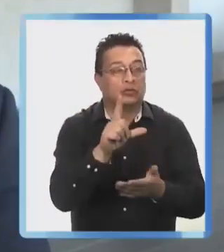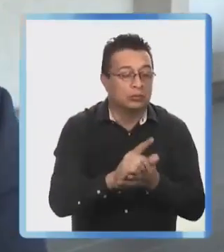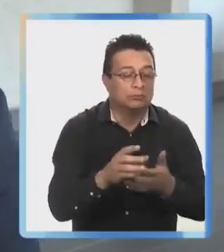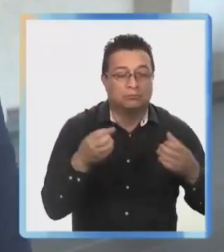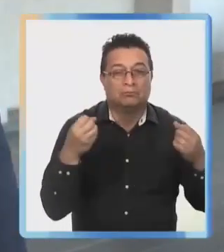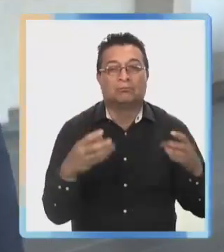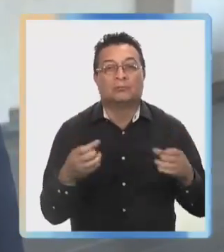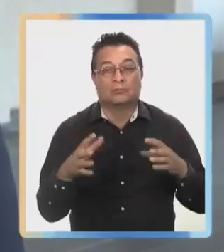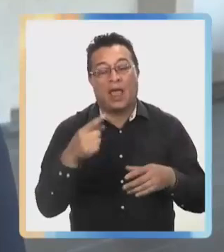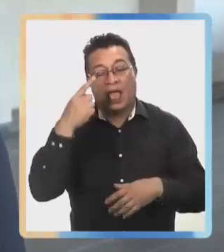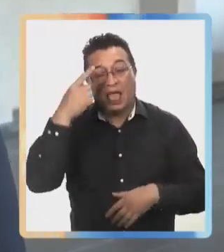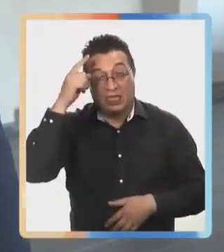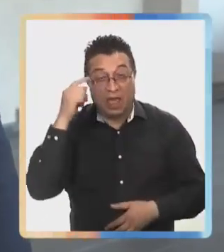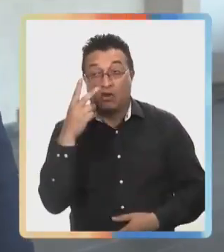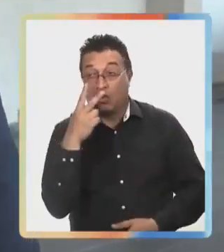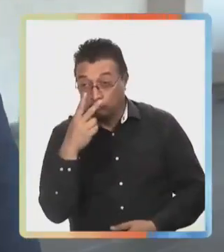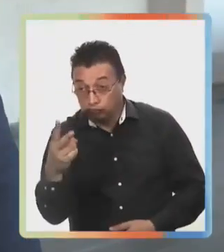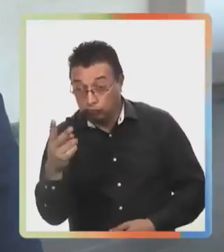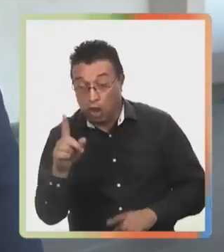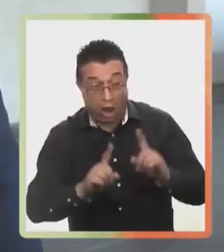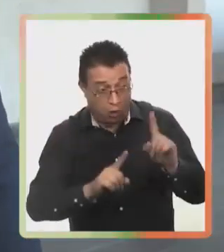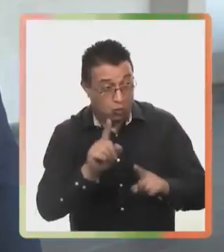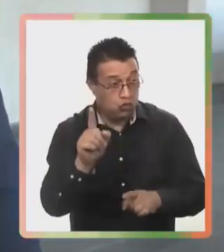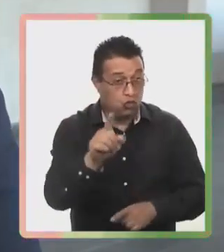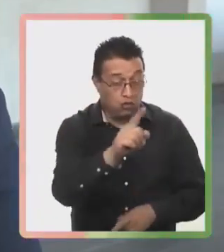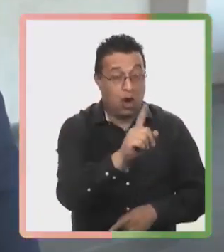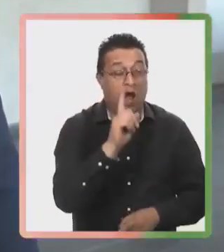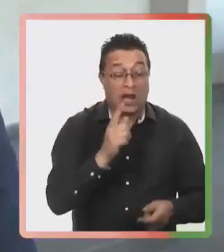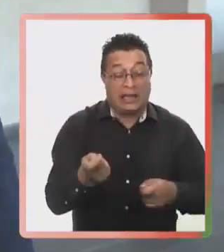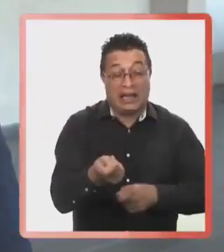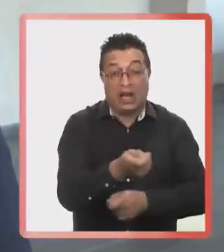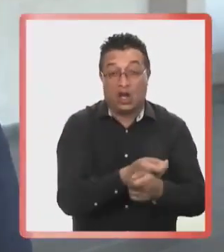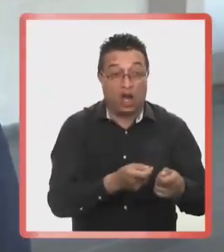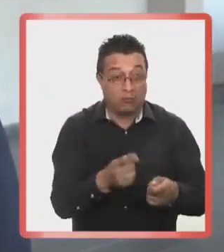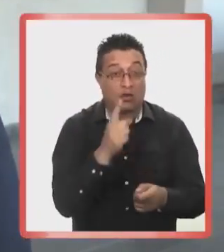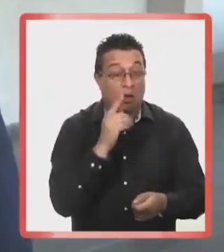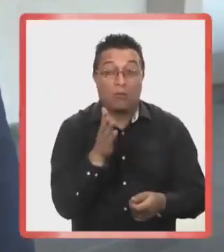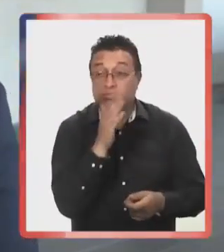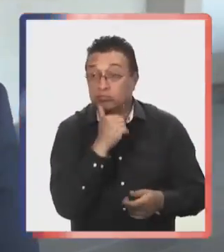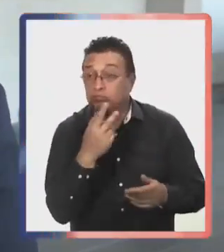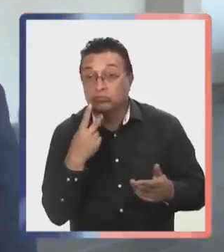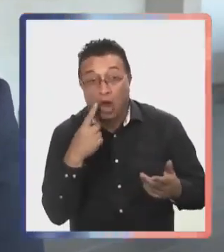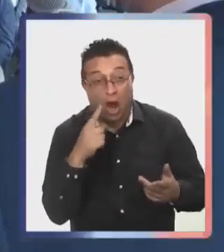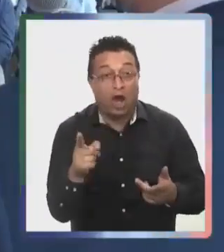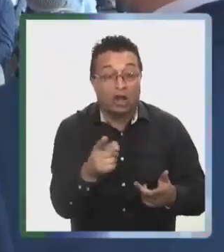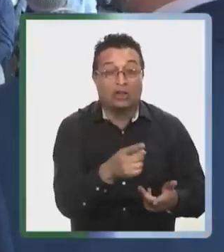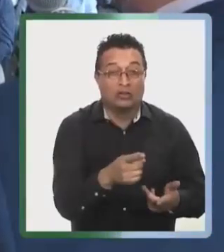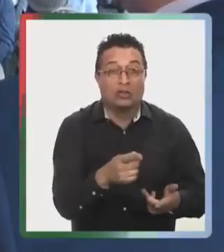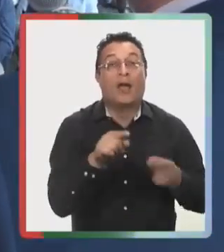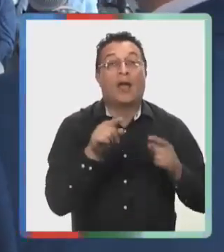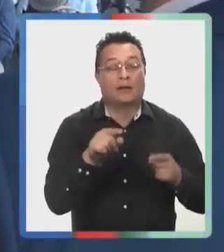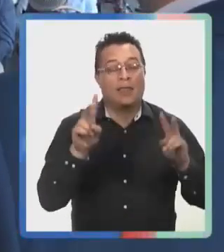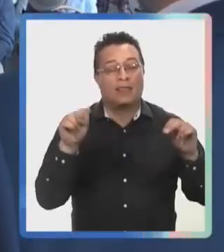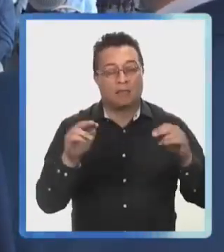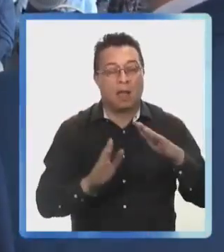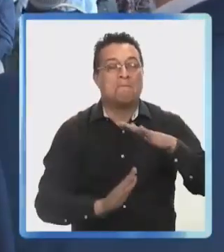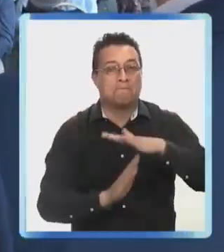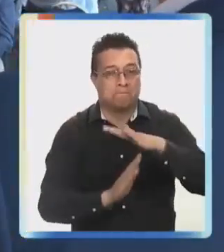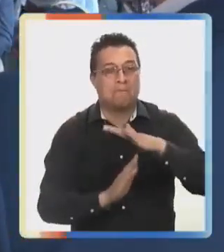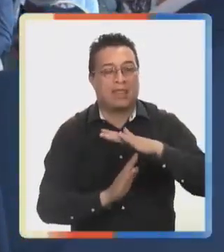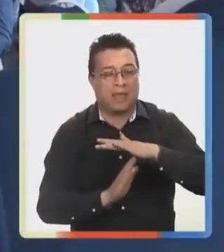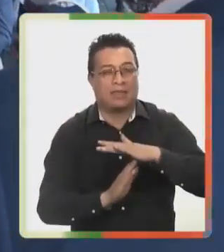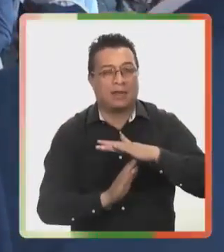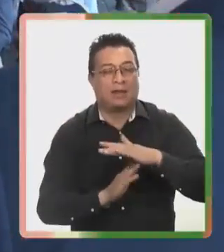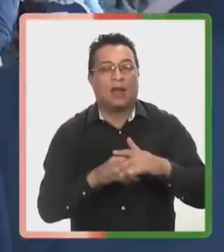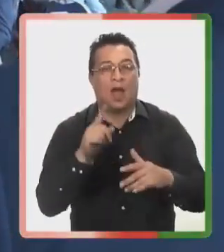estos lugares. Entonces, hay daños que se ven, hay daños daños económicos que no están a la vista. Temas varios que quedan